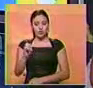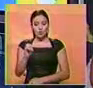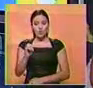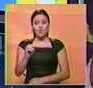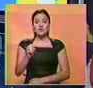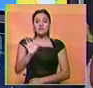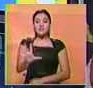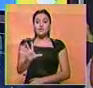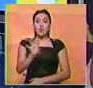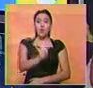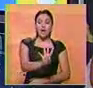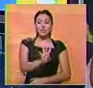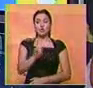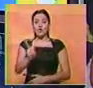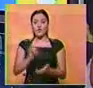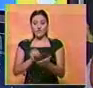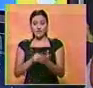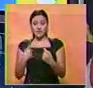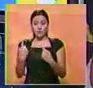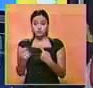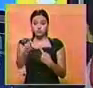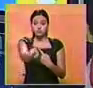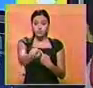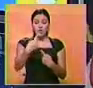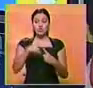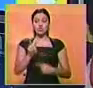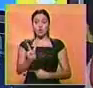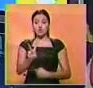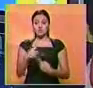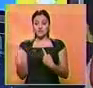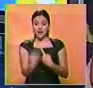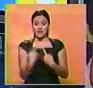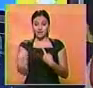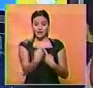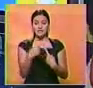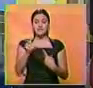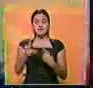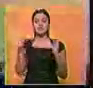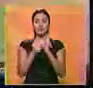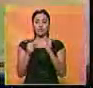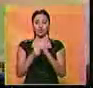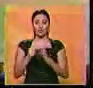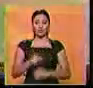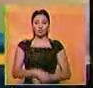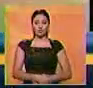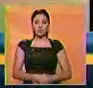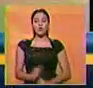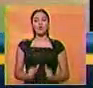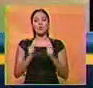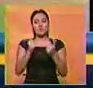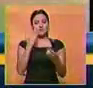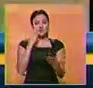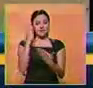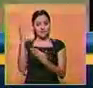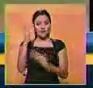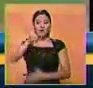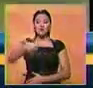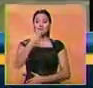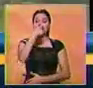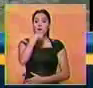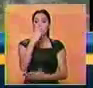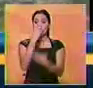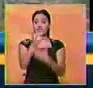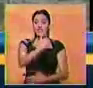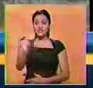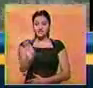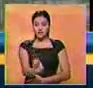fue 5-4 con par de dobles, dos carreras impulsadas y tres anotadas. Pero arrancamos en el Shea Stadium con Johan Santana enfrentando a los Cachorros de